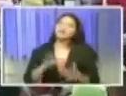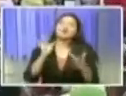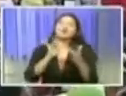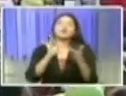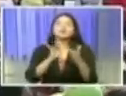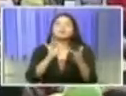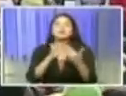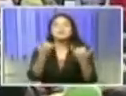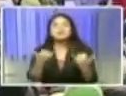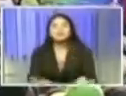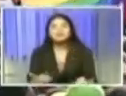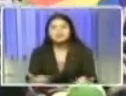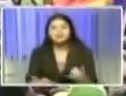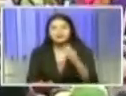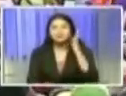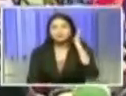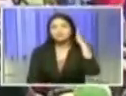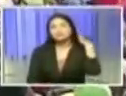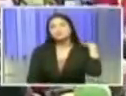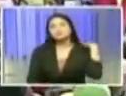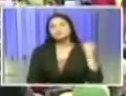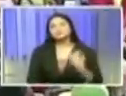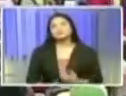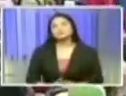Articularlos desde ya.